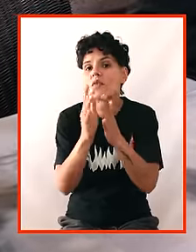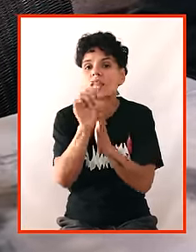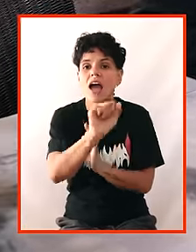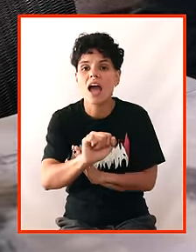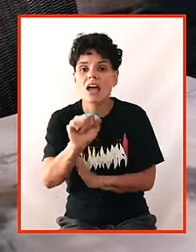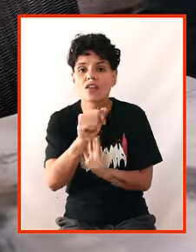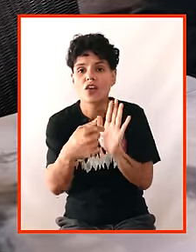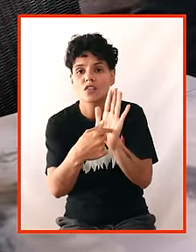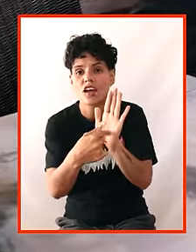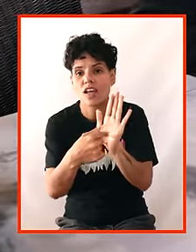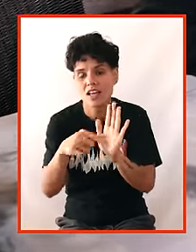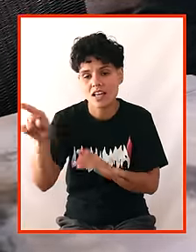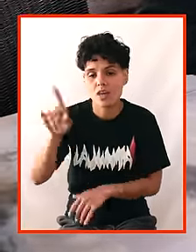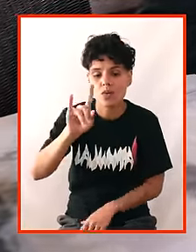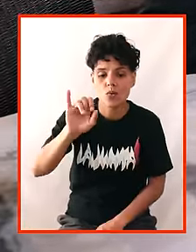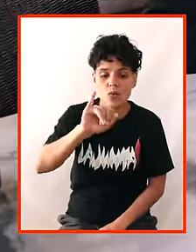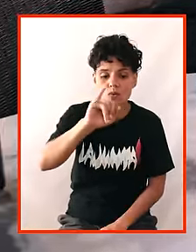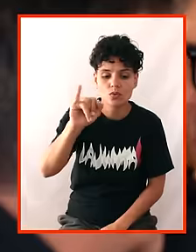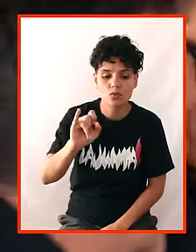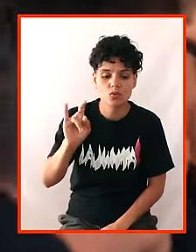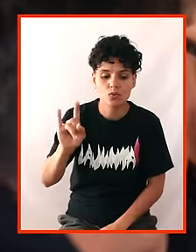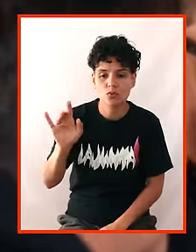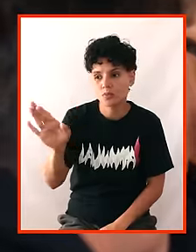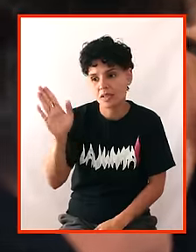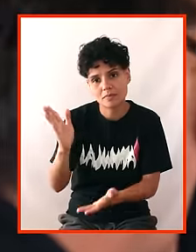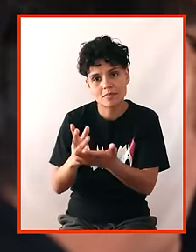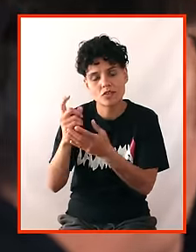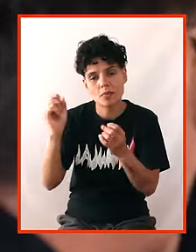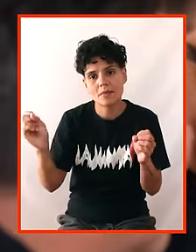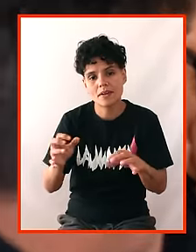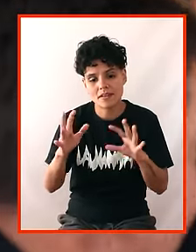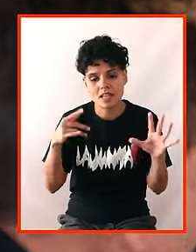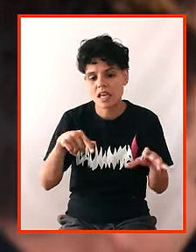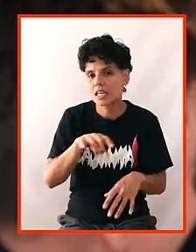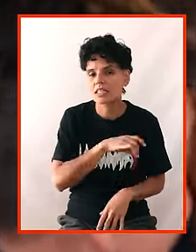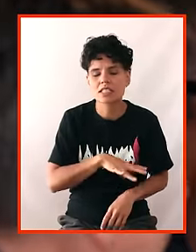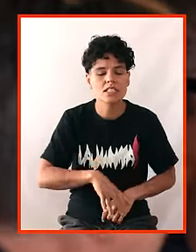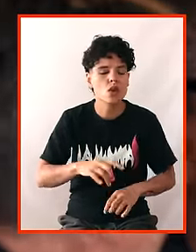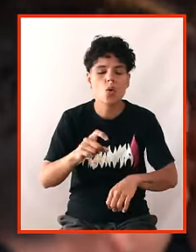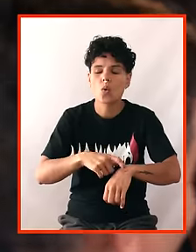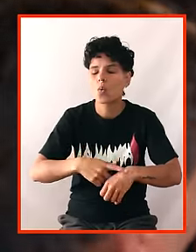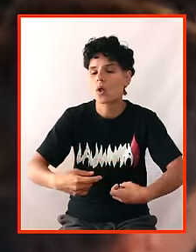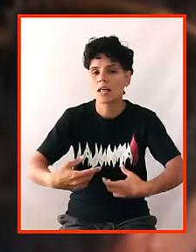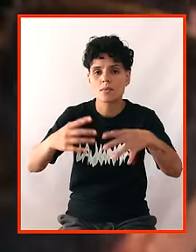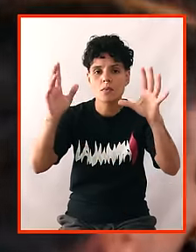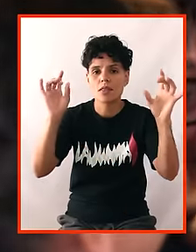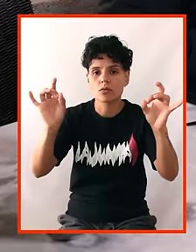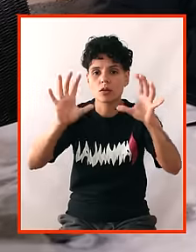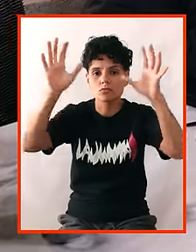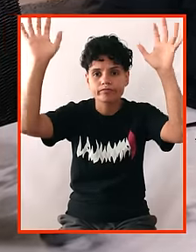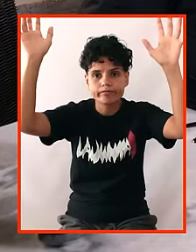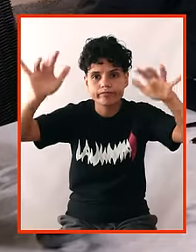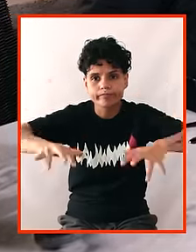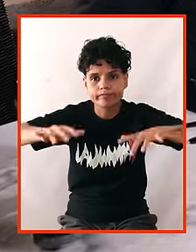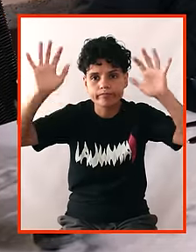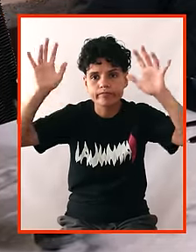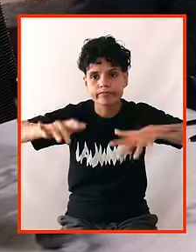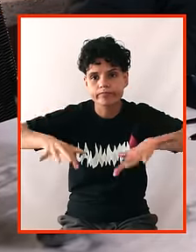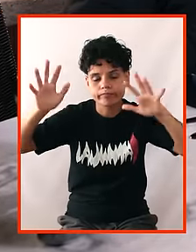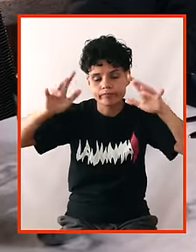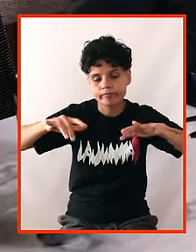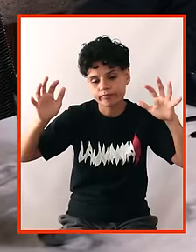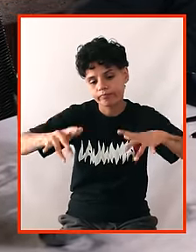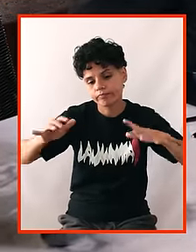puede estar lloviendo en el sur. ¿Cuándo sale esto? Pues está lo mismo, puede estar en Chile, puede llover en cualquier minuto. ¿Sí? Así como está la cosa, puede llover. Sí, todo.